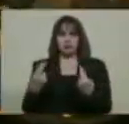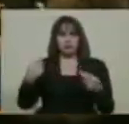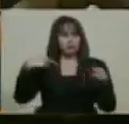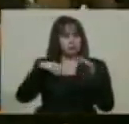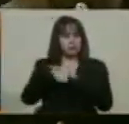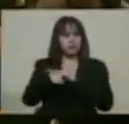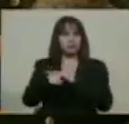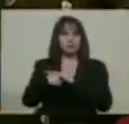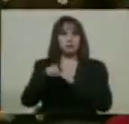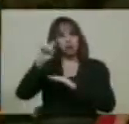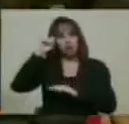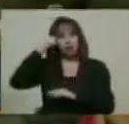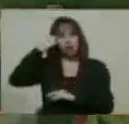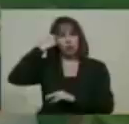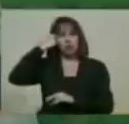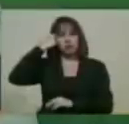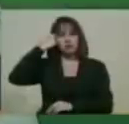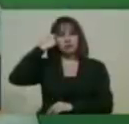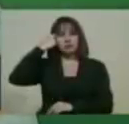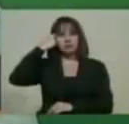profunda, los recuerdos,